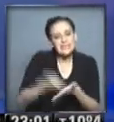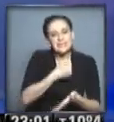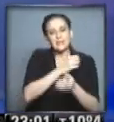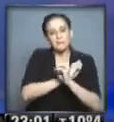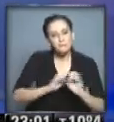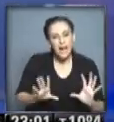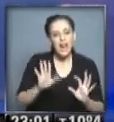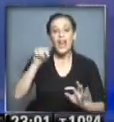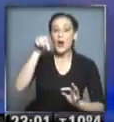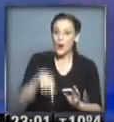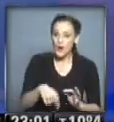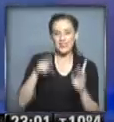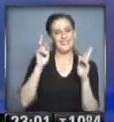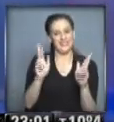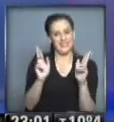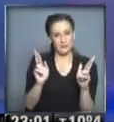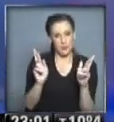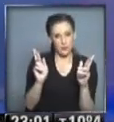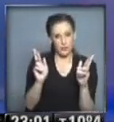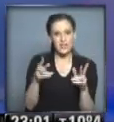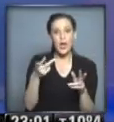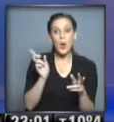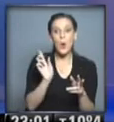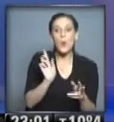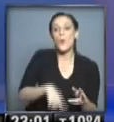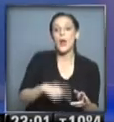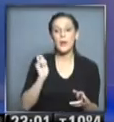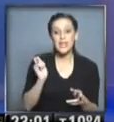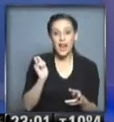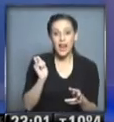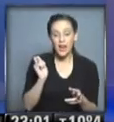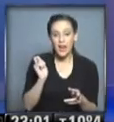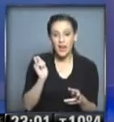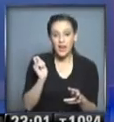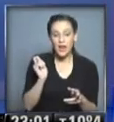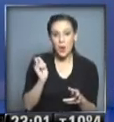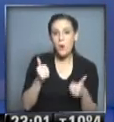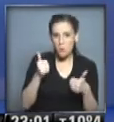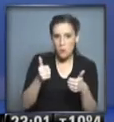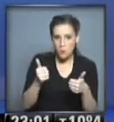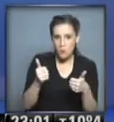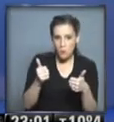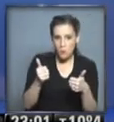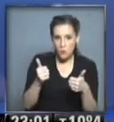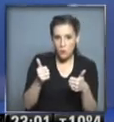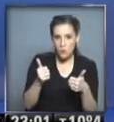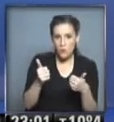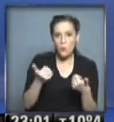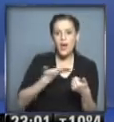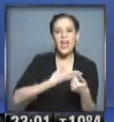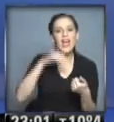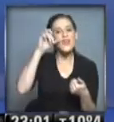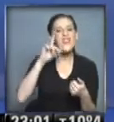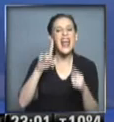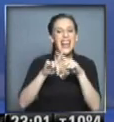y hoy tenemos la suerte de la dicha se incorpora finalmente y con todo su valor y su fuerza el gran félix